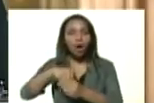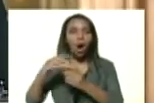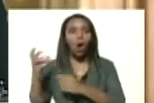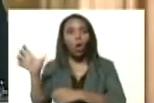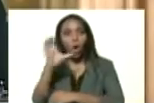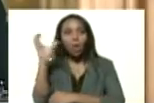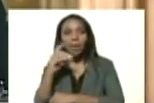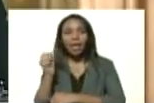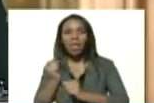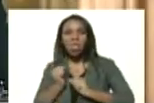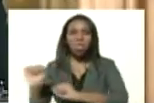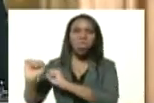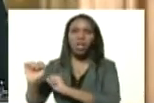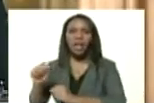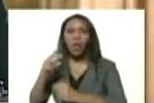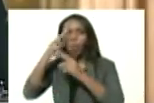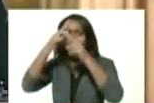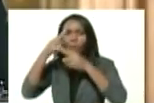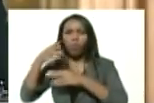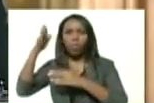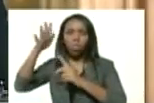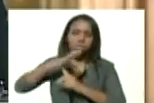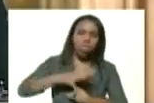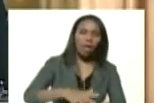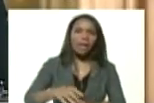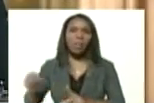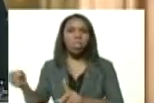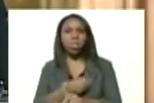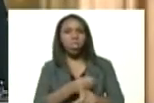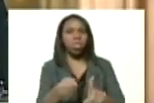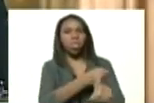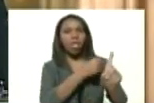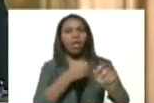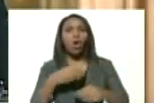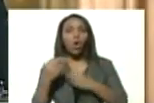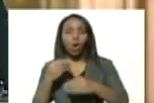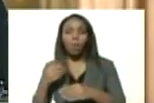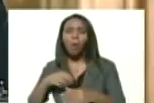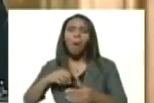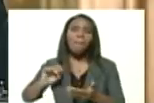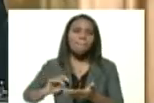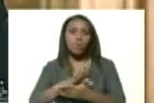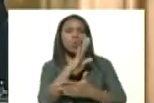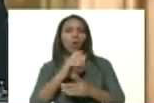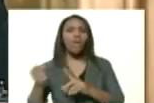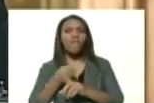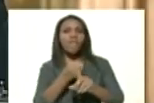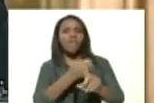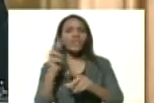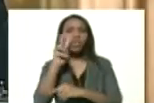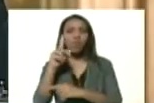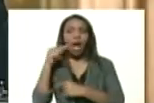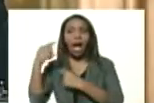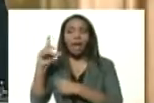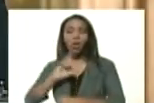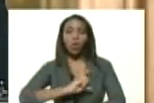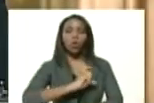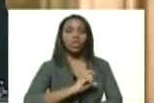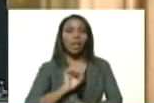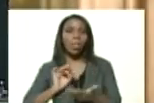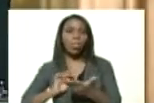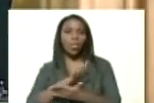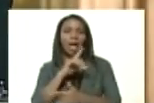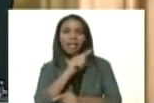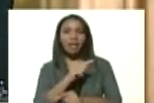que es despreciado que es humillado que es pateado como fueron pateados los venezolanos y venezolanas que estaban en cúcuta que los votaron